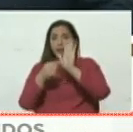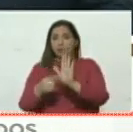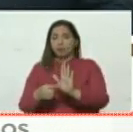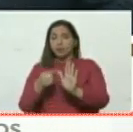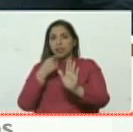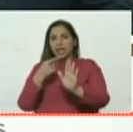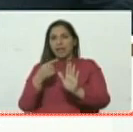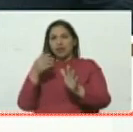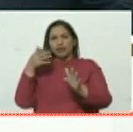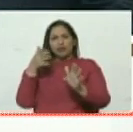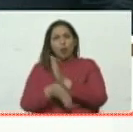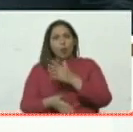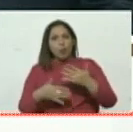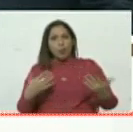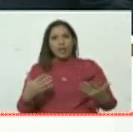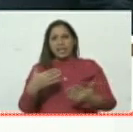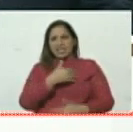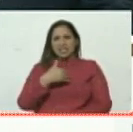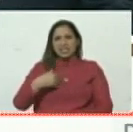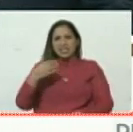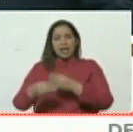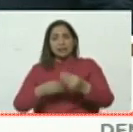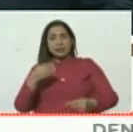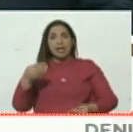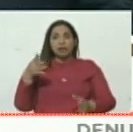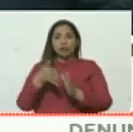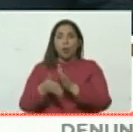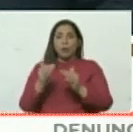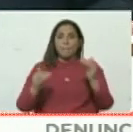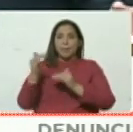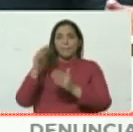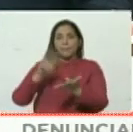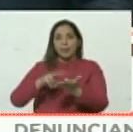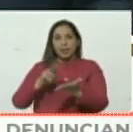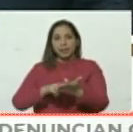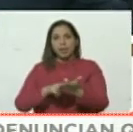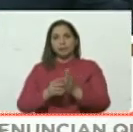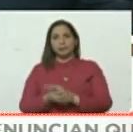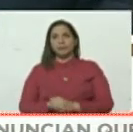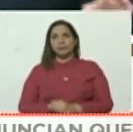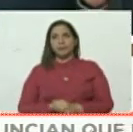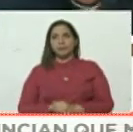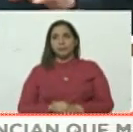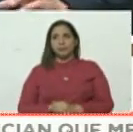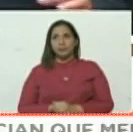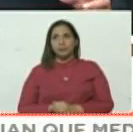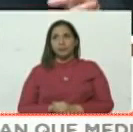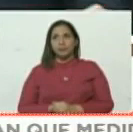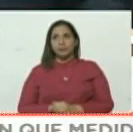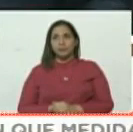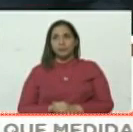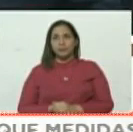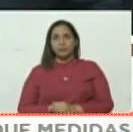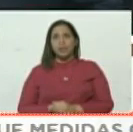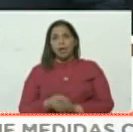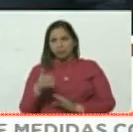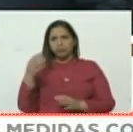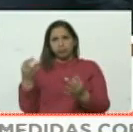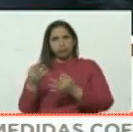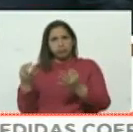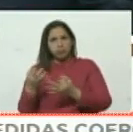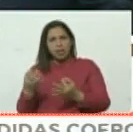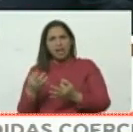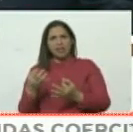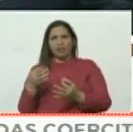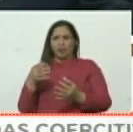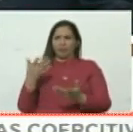de imponer sobre la verdad, estaba el hecho de decir que no, que nada de eso es cierto, que se estaba